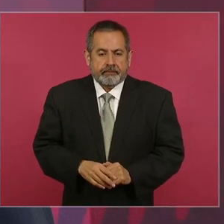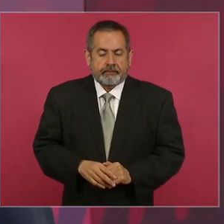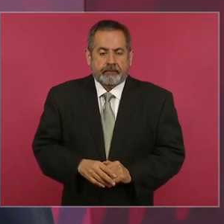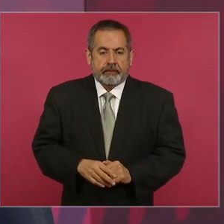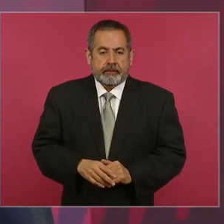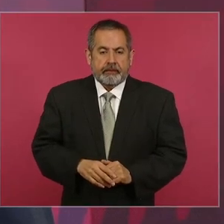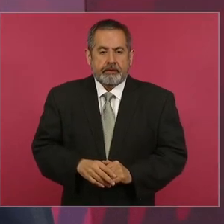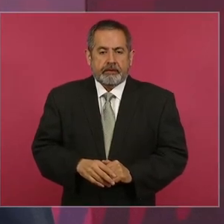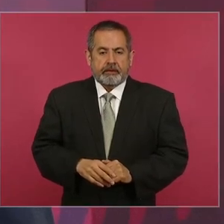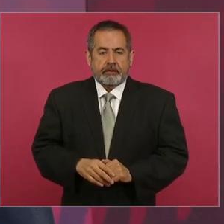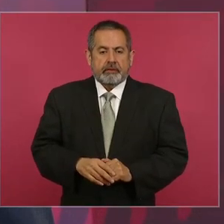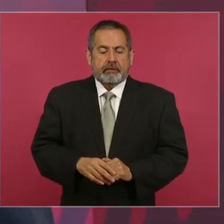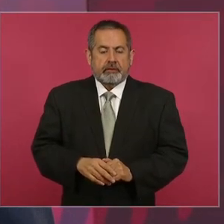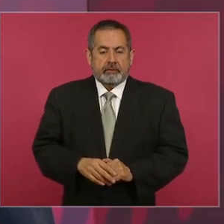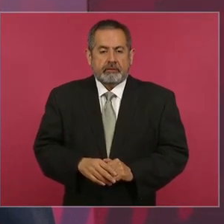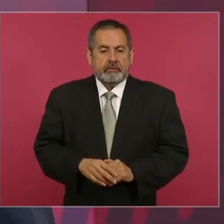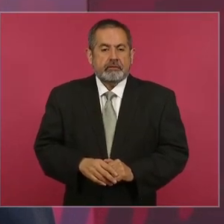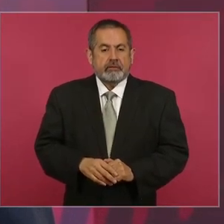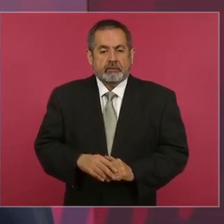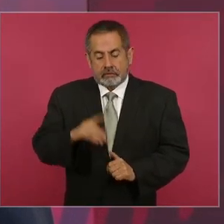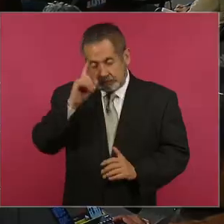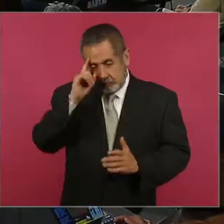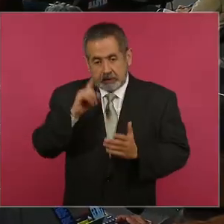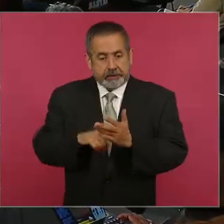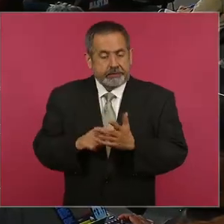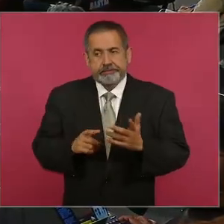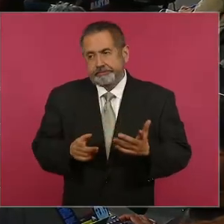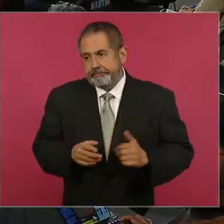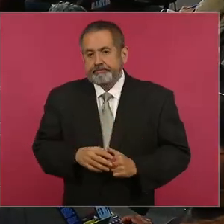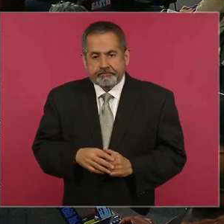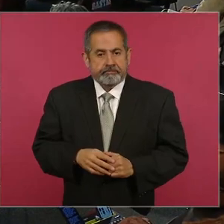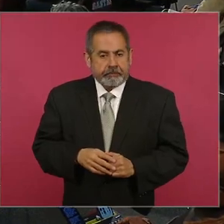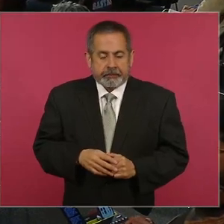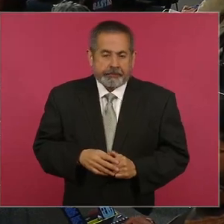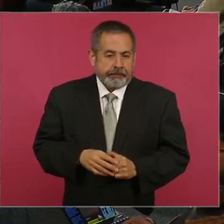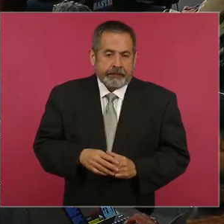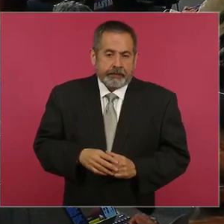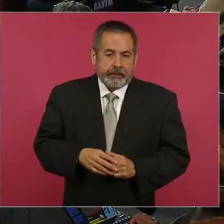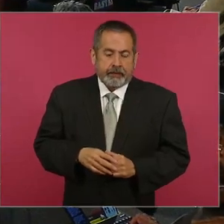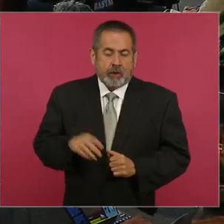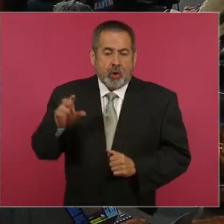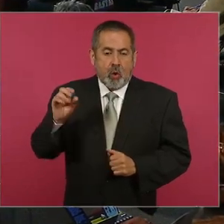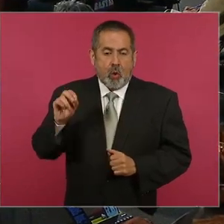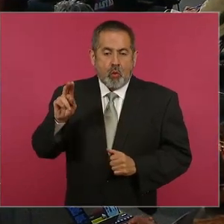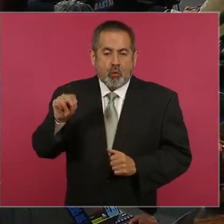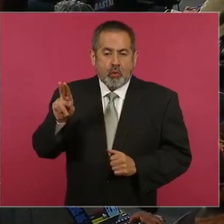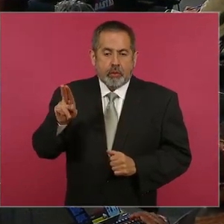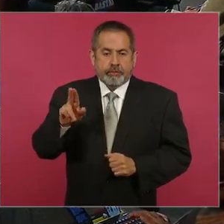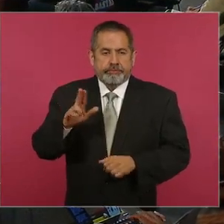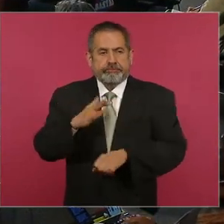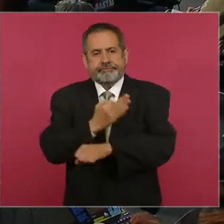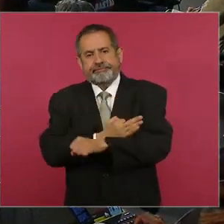Creo que se tardó la ONU,